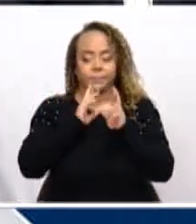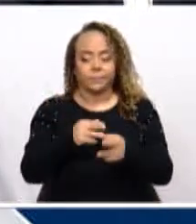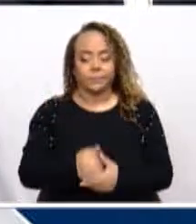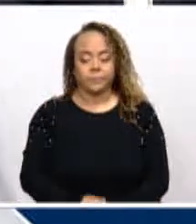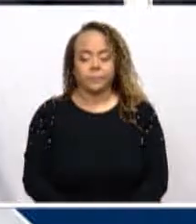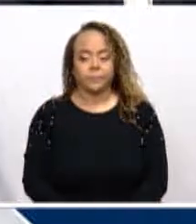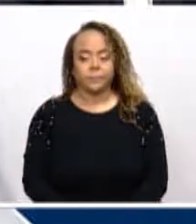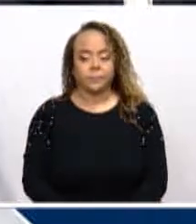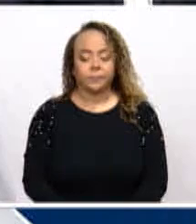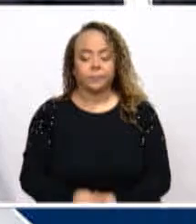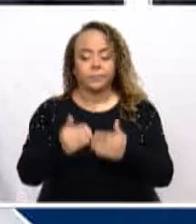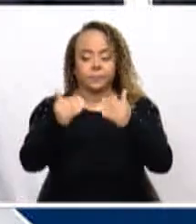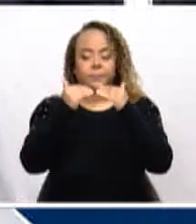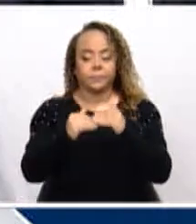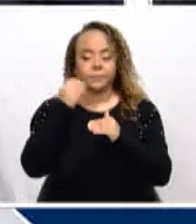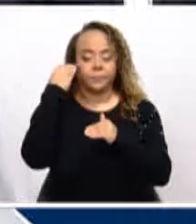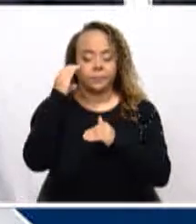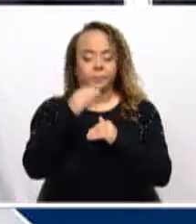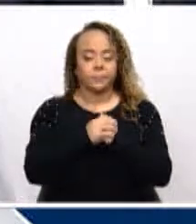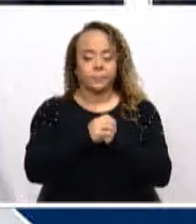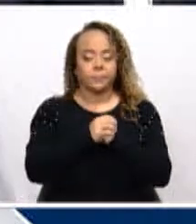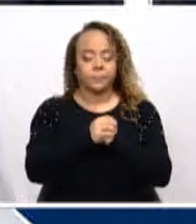luego cartaginés